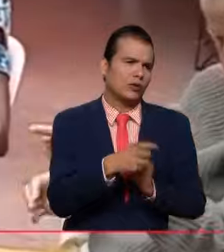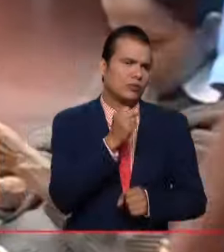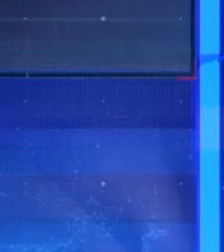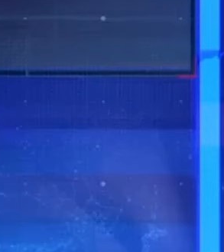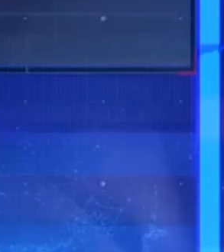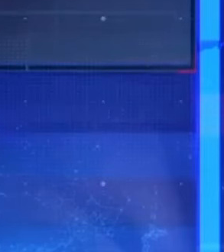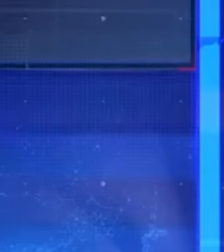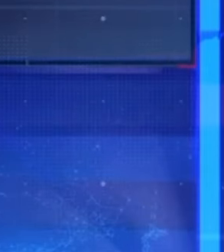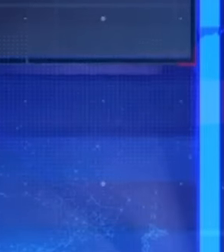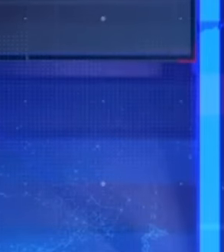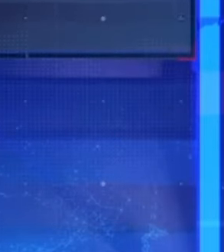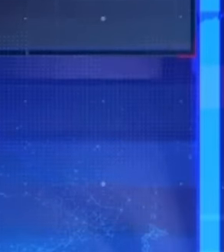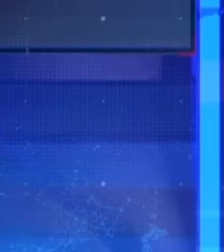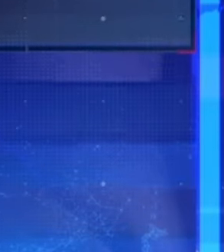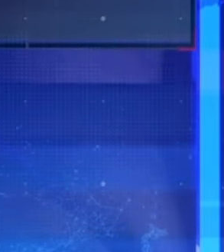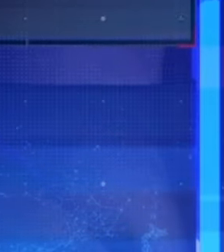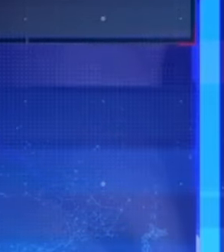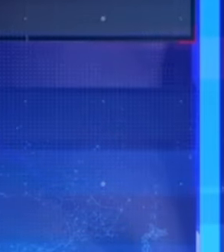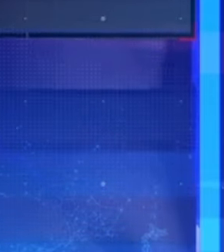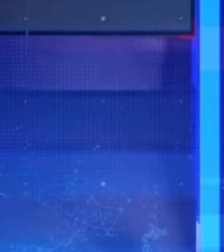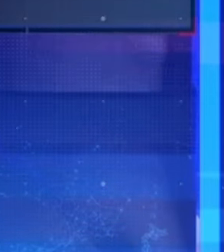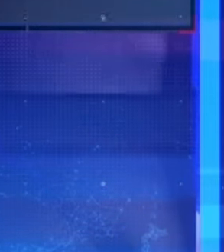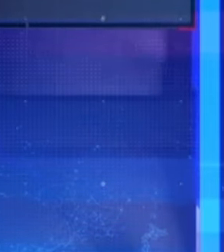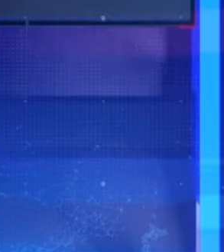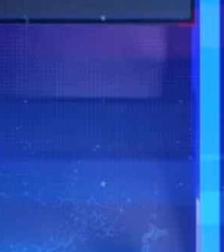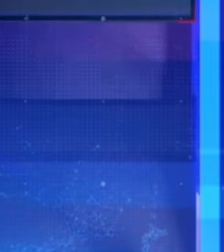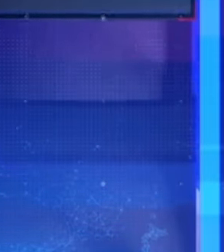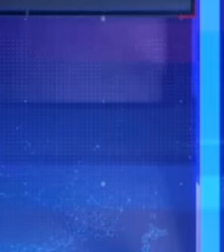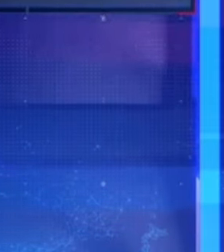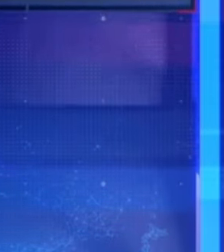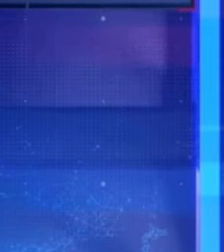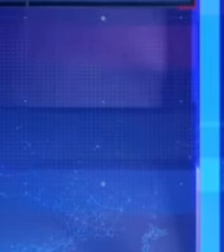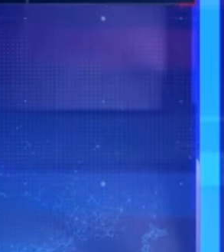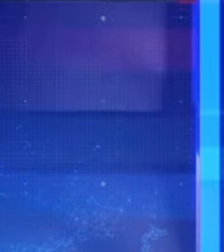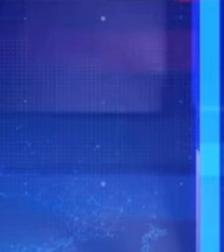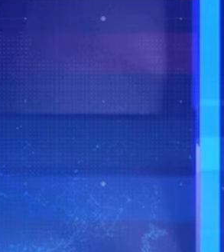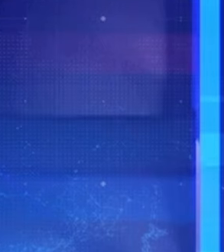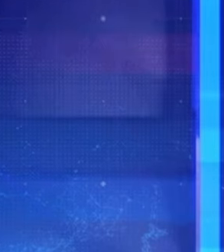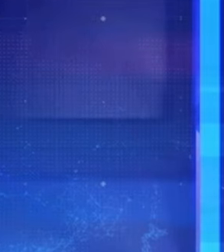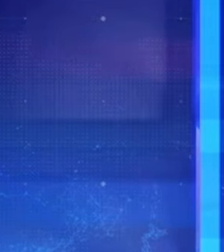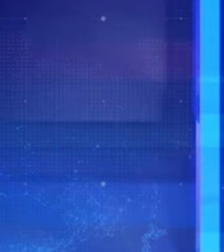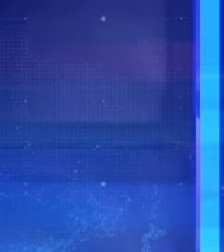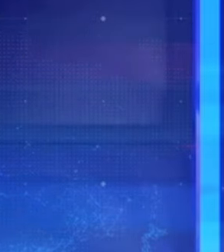en Palmira.